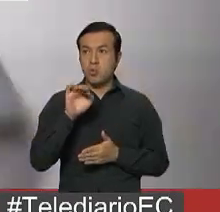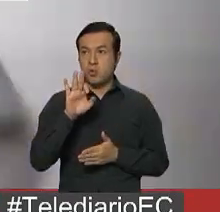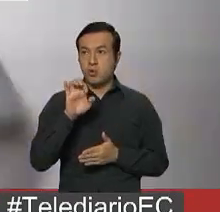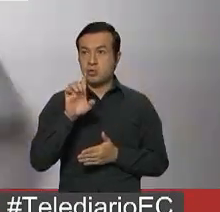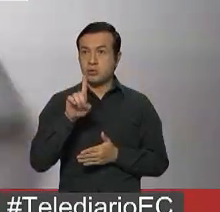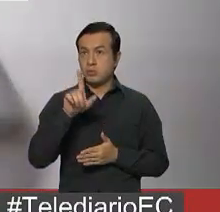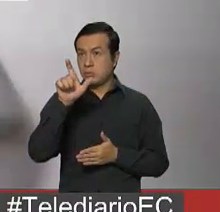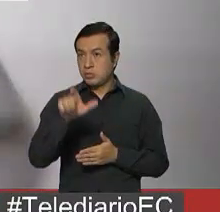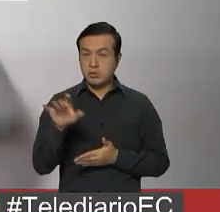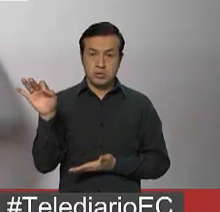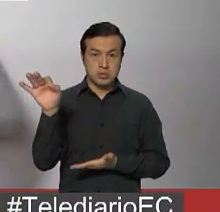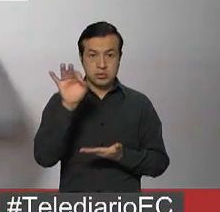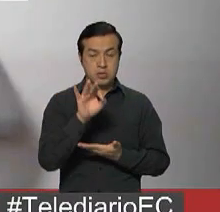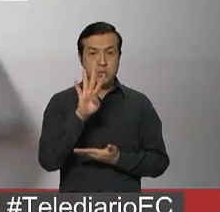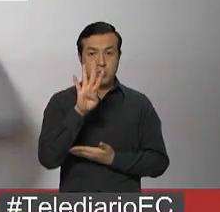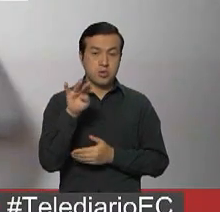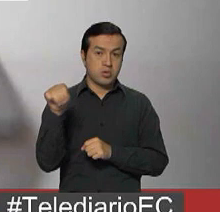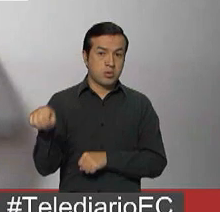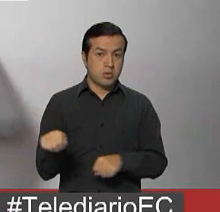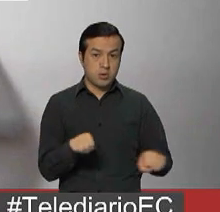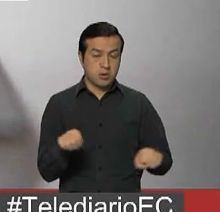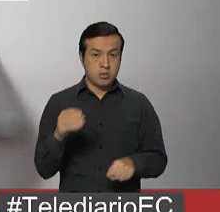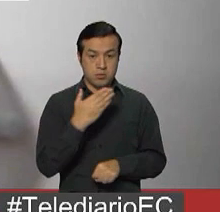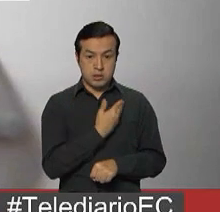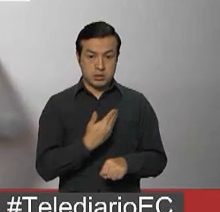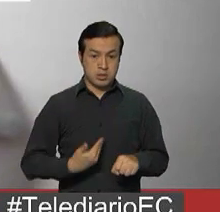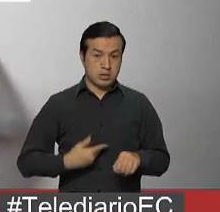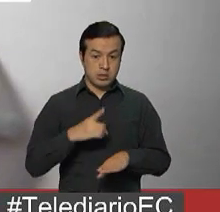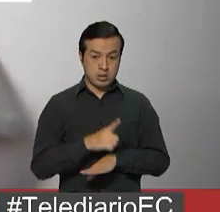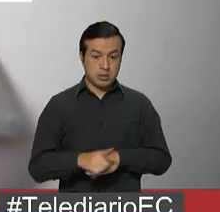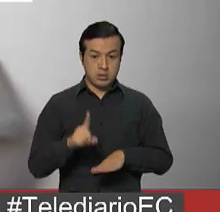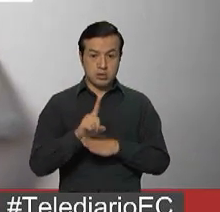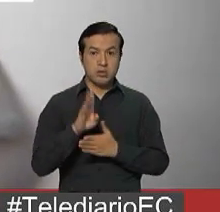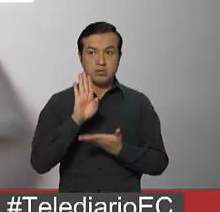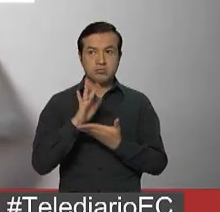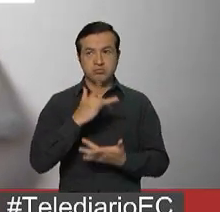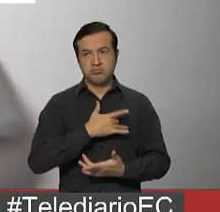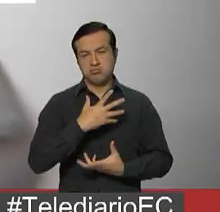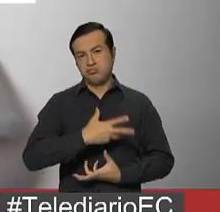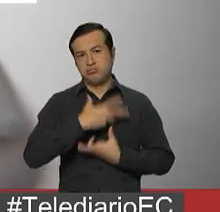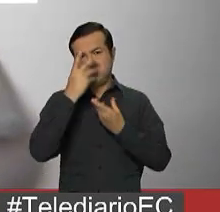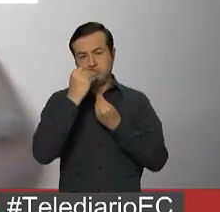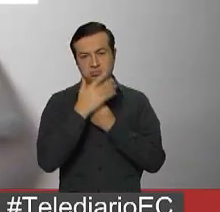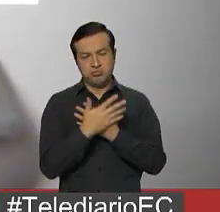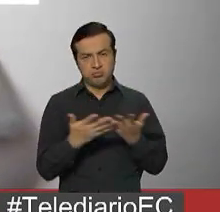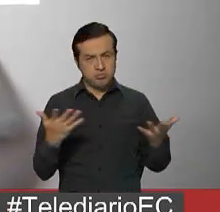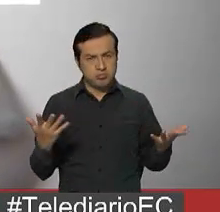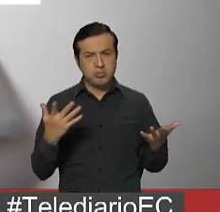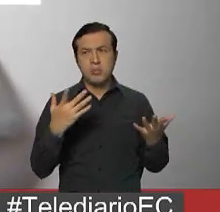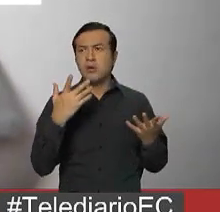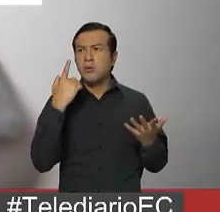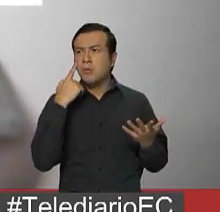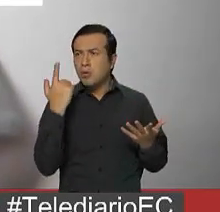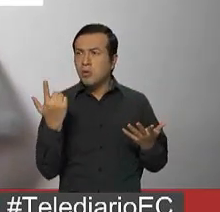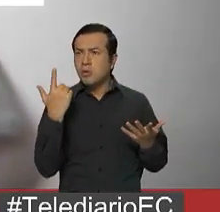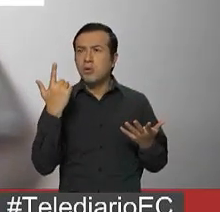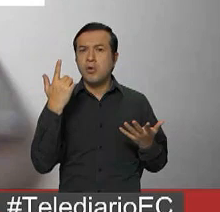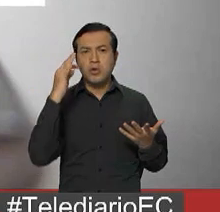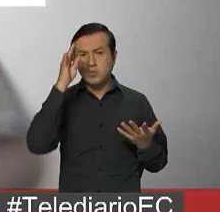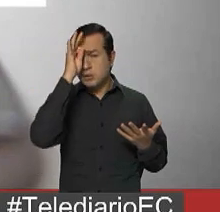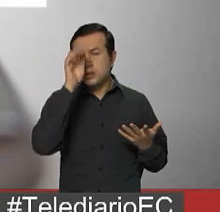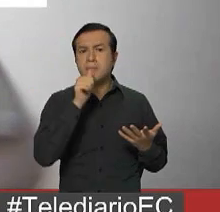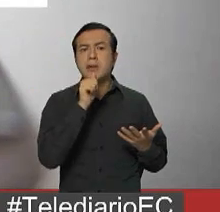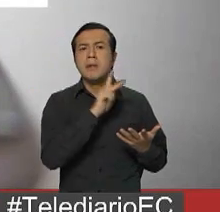quien fue designado este 4 de mayo presidente del directorio del iess mostró su malestar señaló que consultó precios en una clínica privada